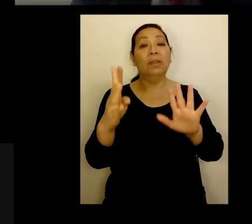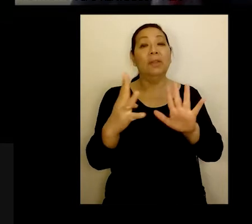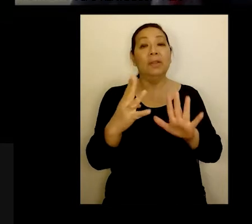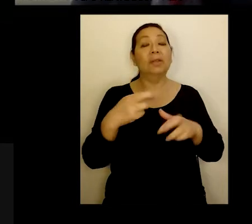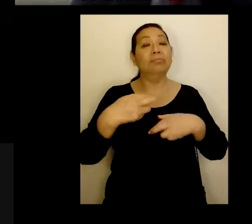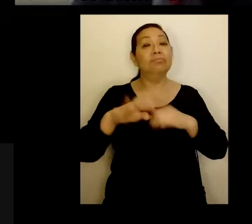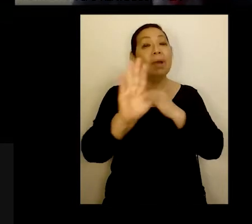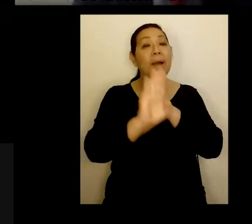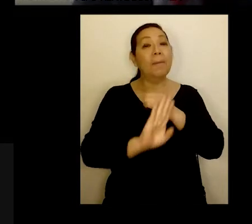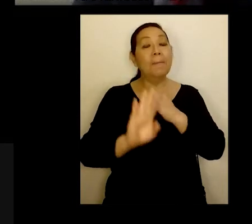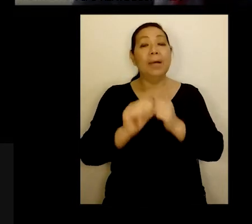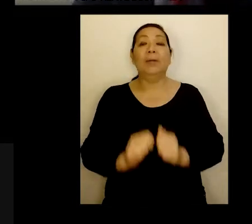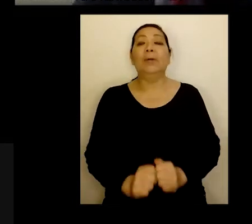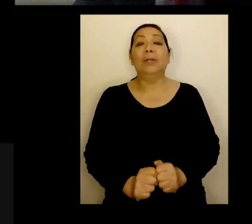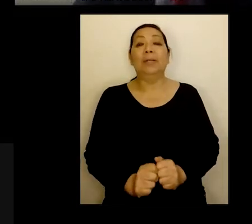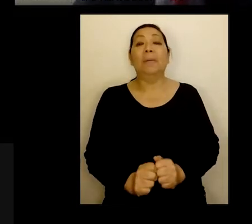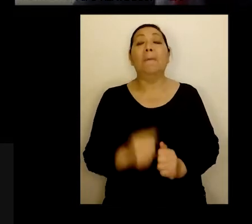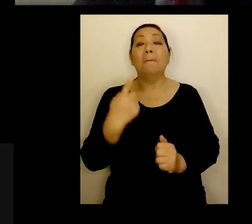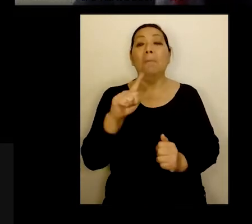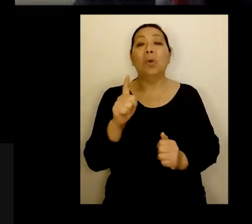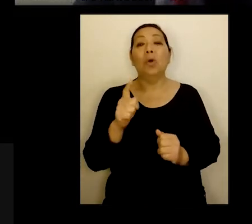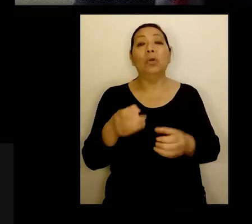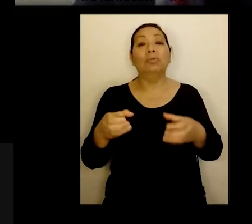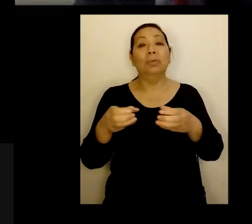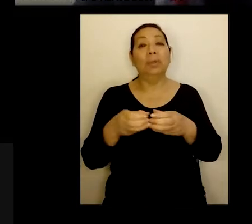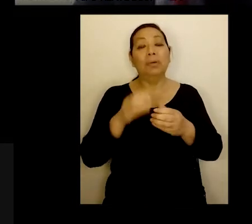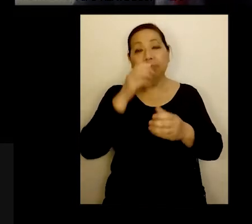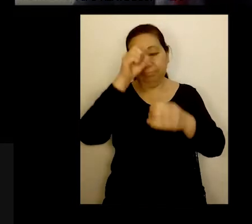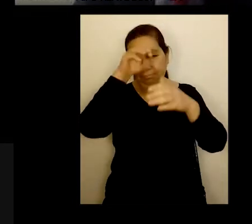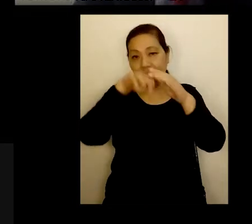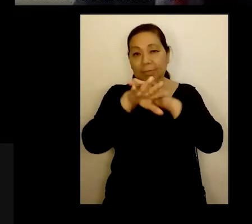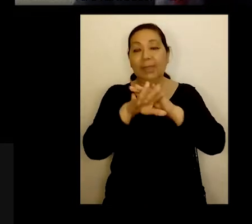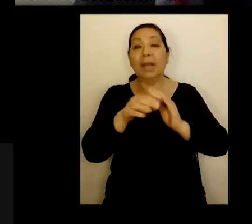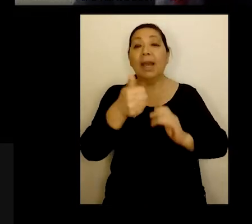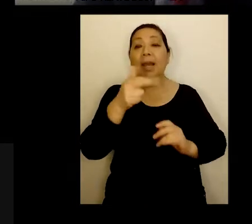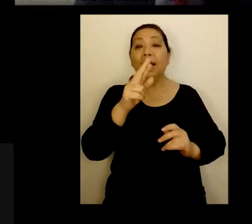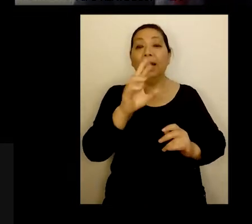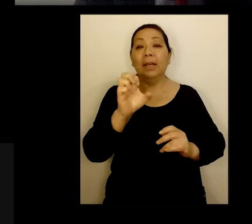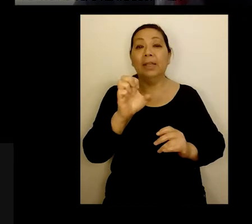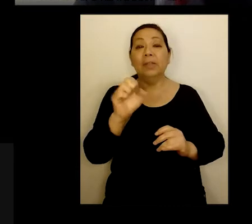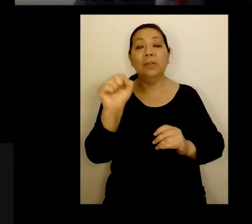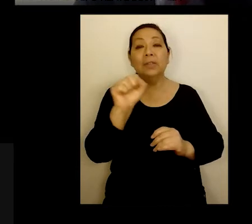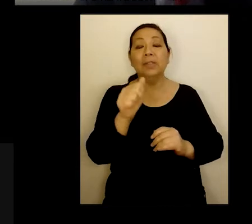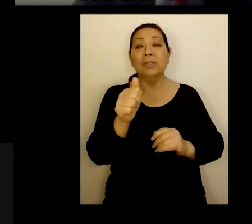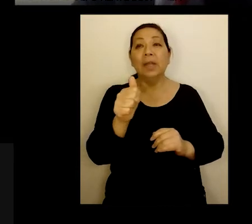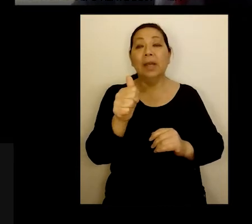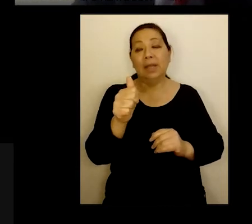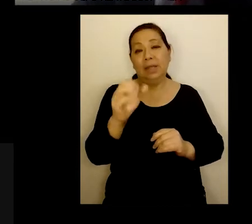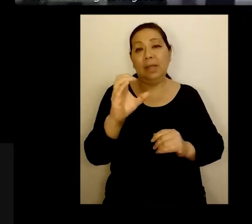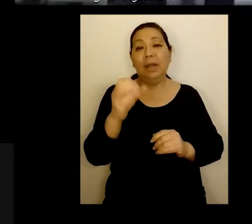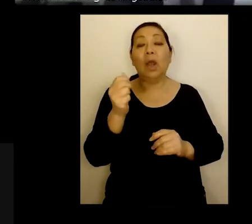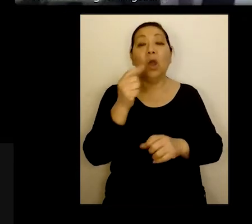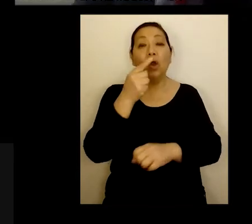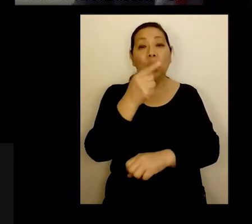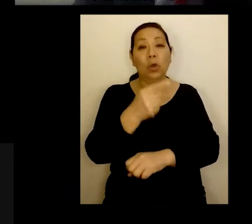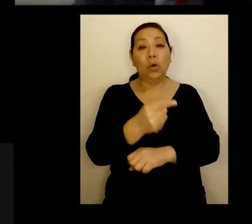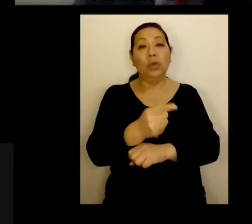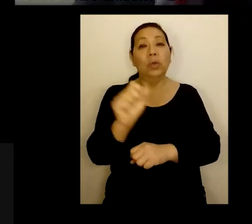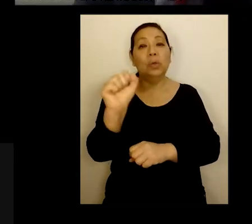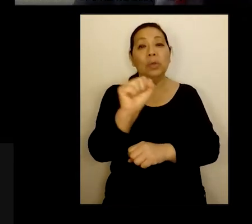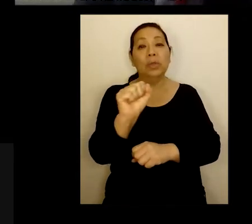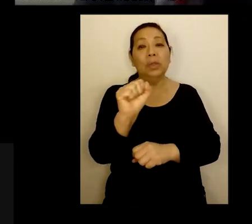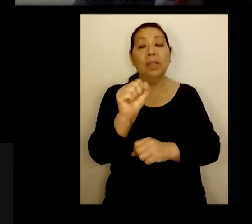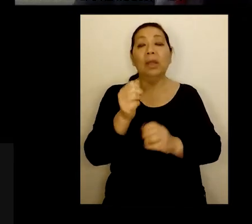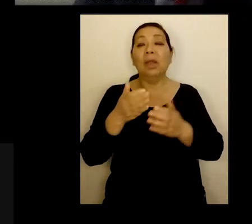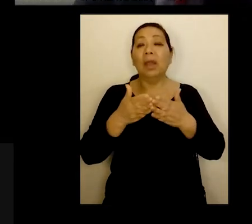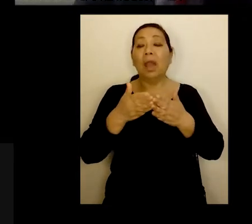4392-2019, proceso de amparo, iniciado por la compañía minera Ares, Sociedad Anónima Cerrada, contra la Superintendencia